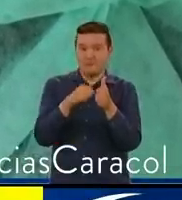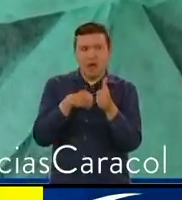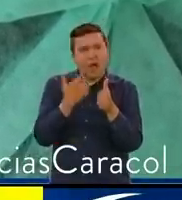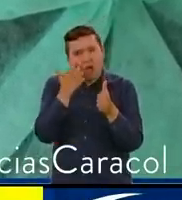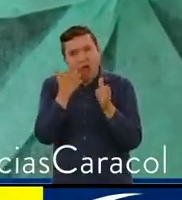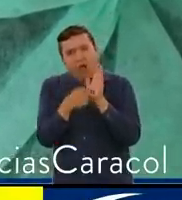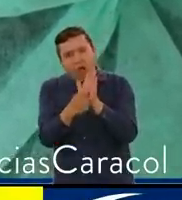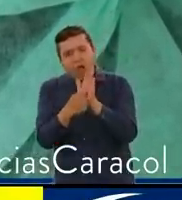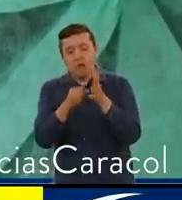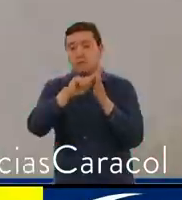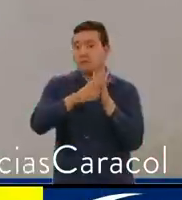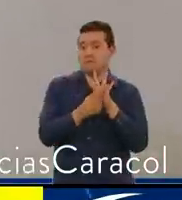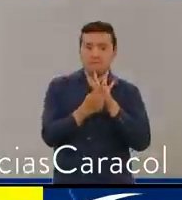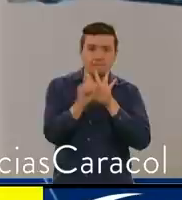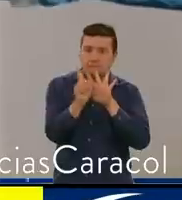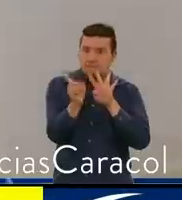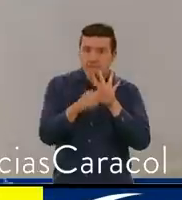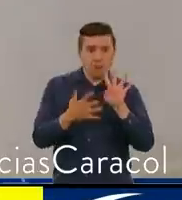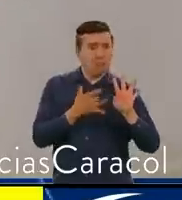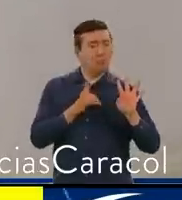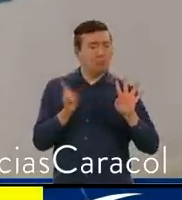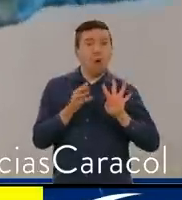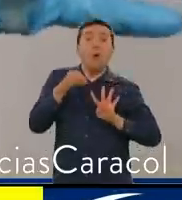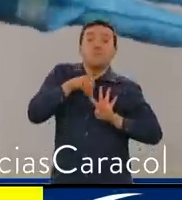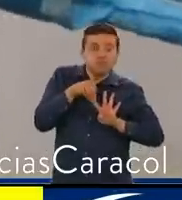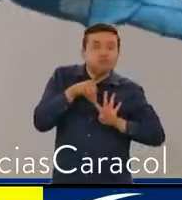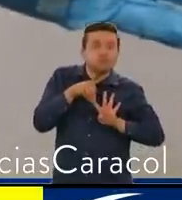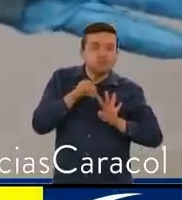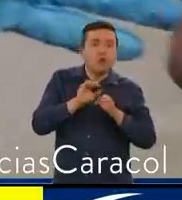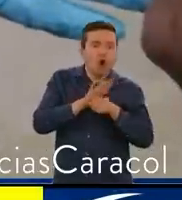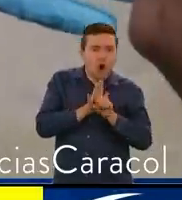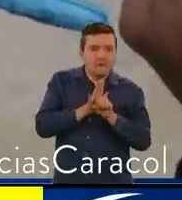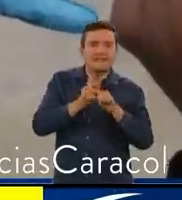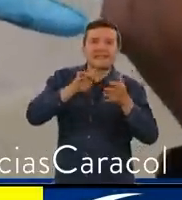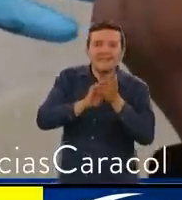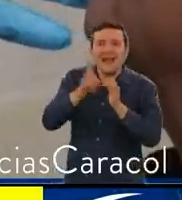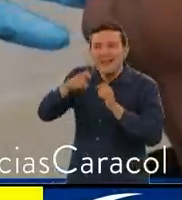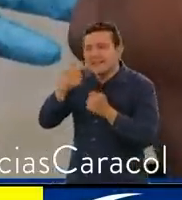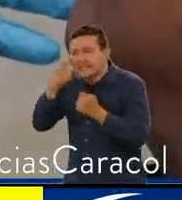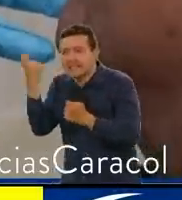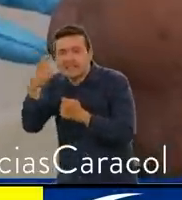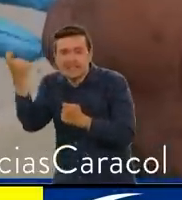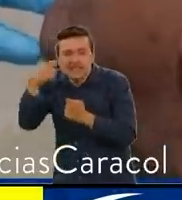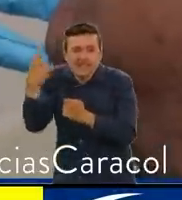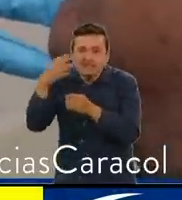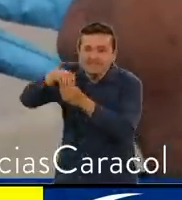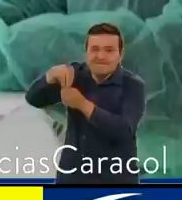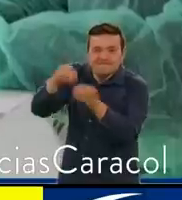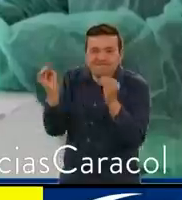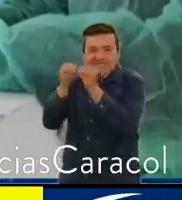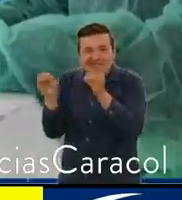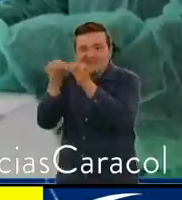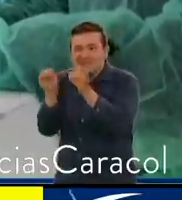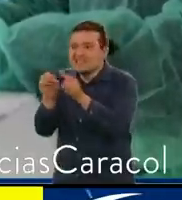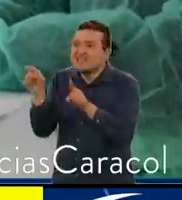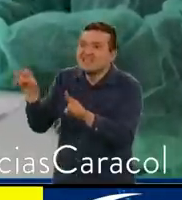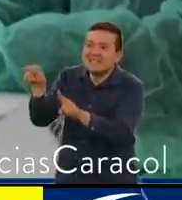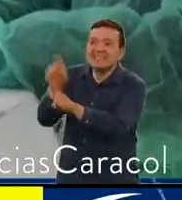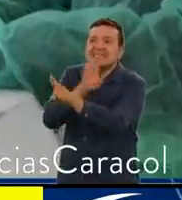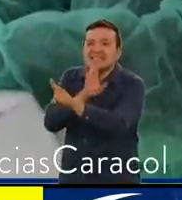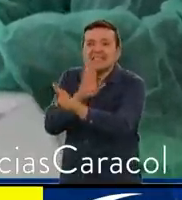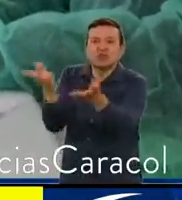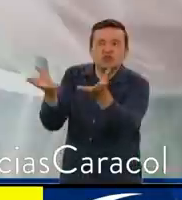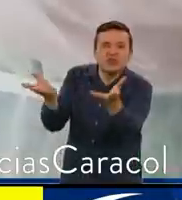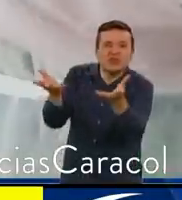hay que hacer programas de testeo masivo, buscando esos 4 de cada 5, porque si no detenemos el ingreso